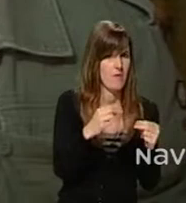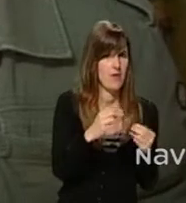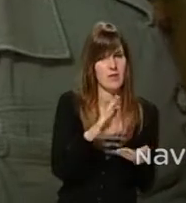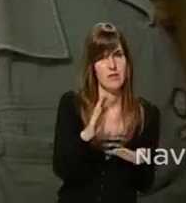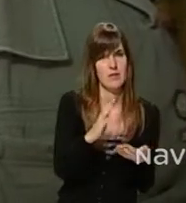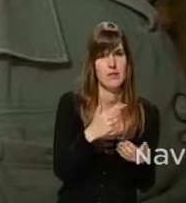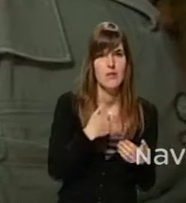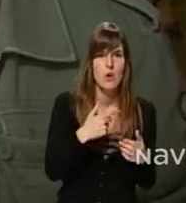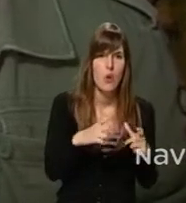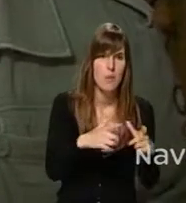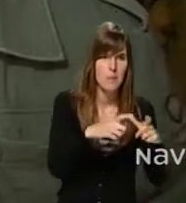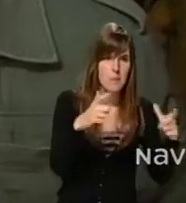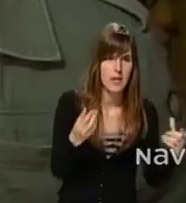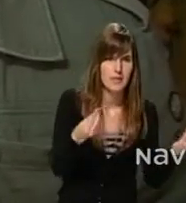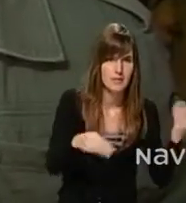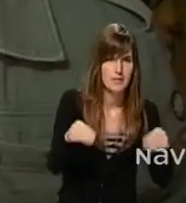o le aumento